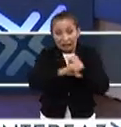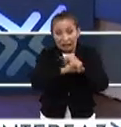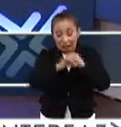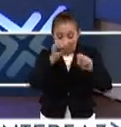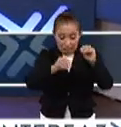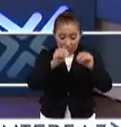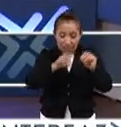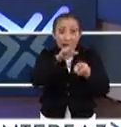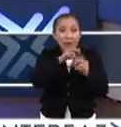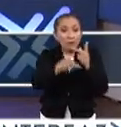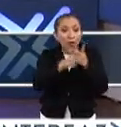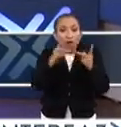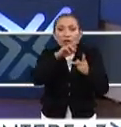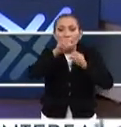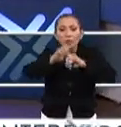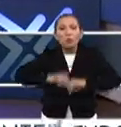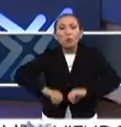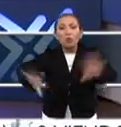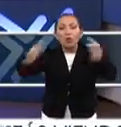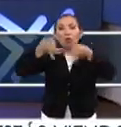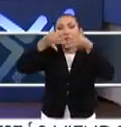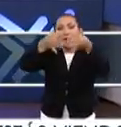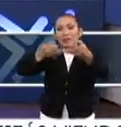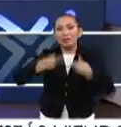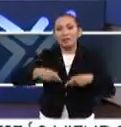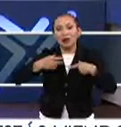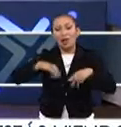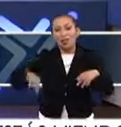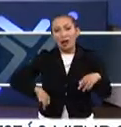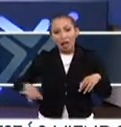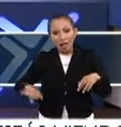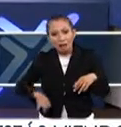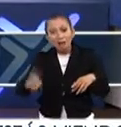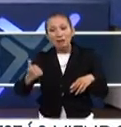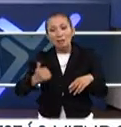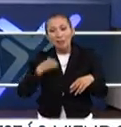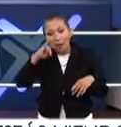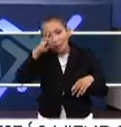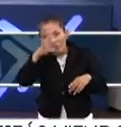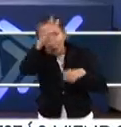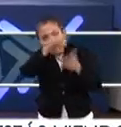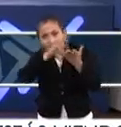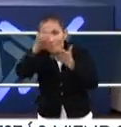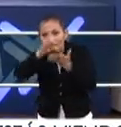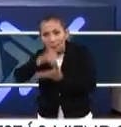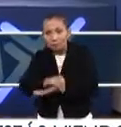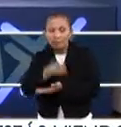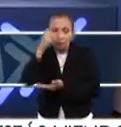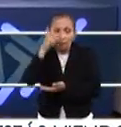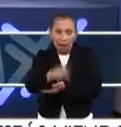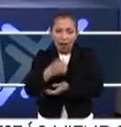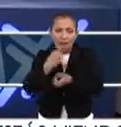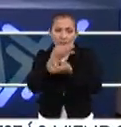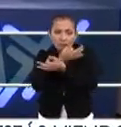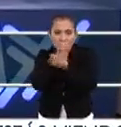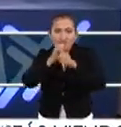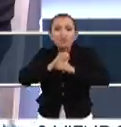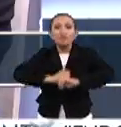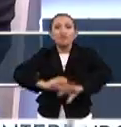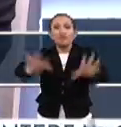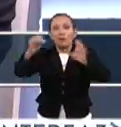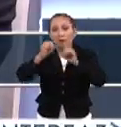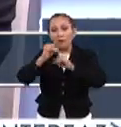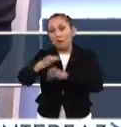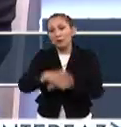digital pues productos que sean atractivos, que aprovechen la imagen sobre todo. Para difundir este tipo